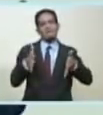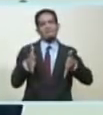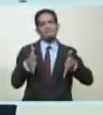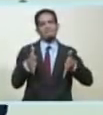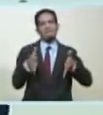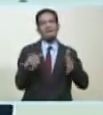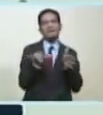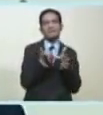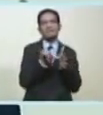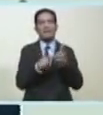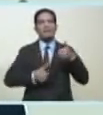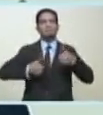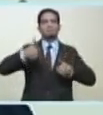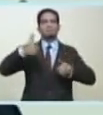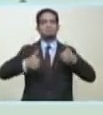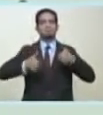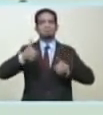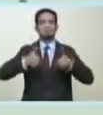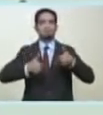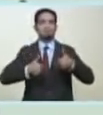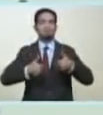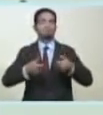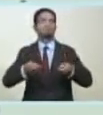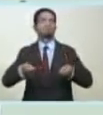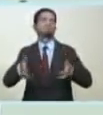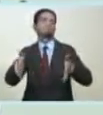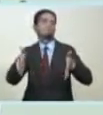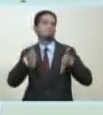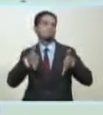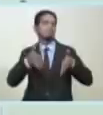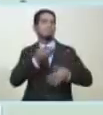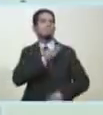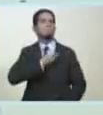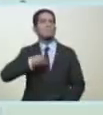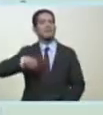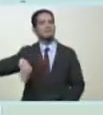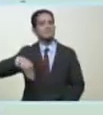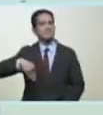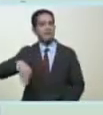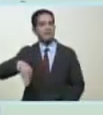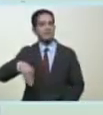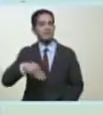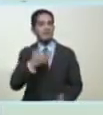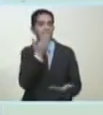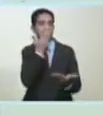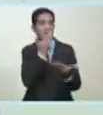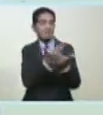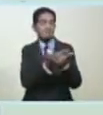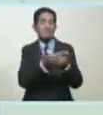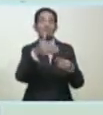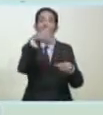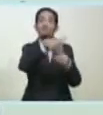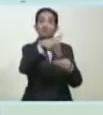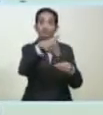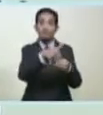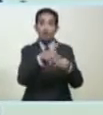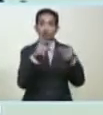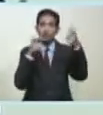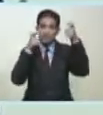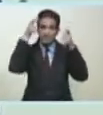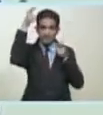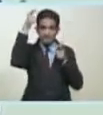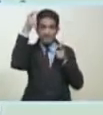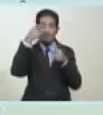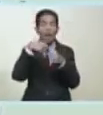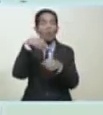cercanas de disputar la presidencia de la República frente a la fortaleza del voto bolivariano, del voto chavista.